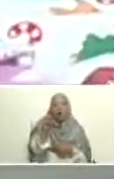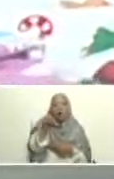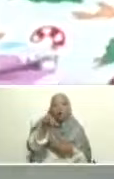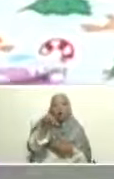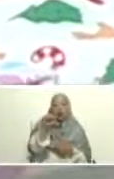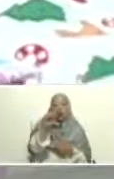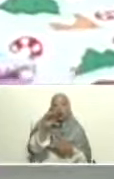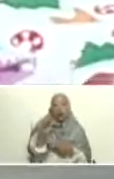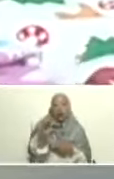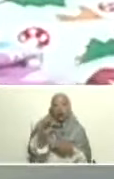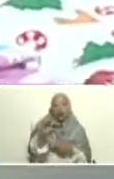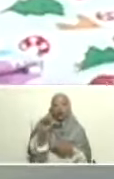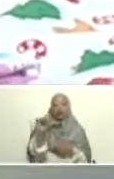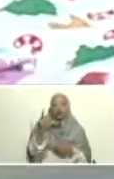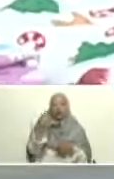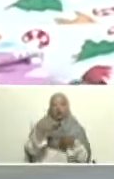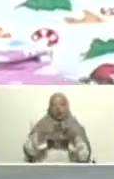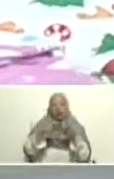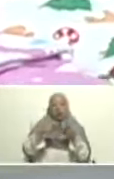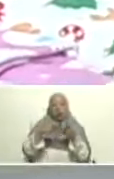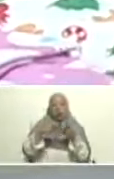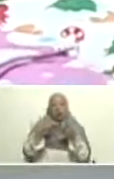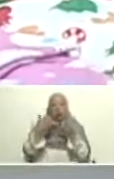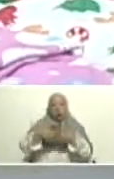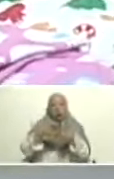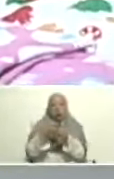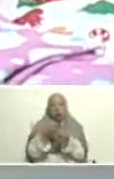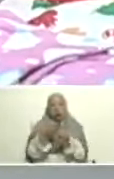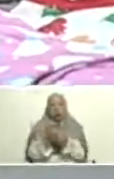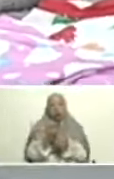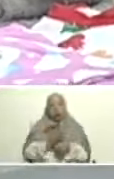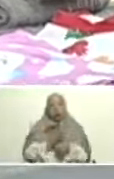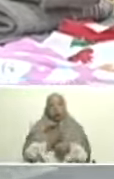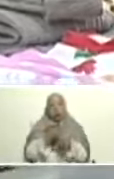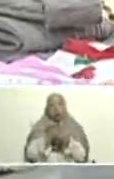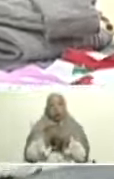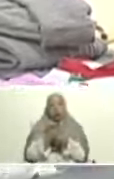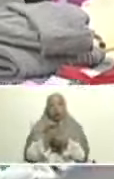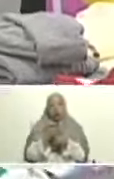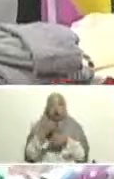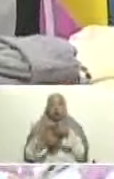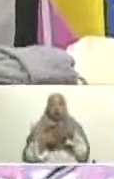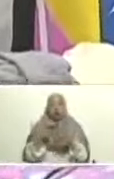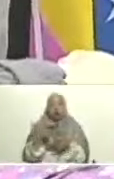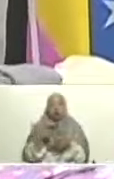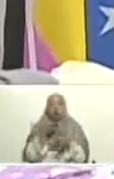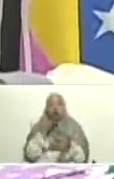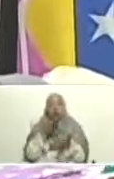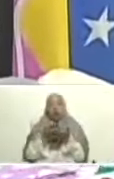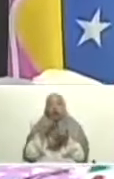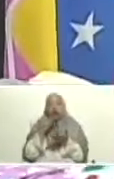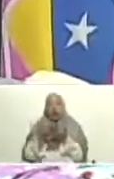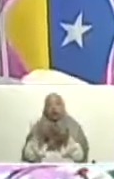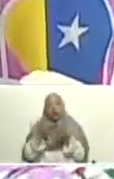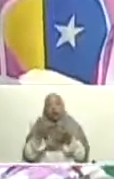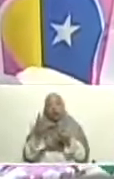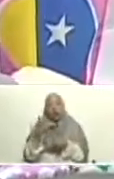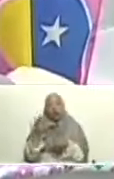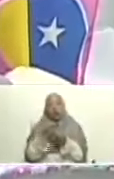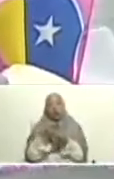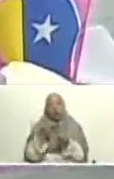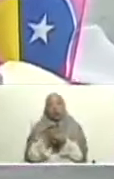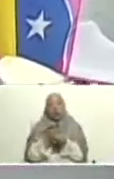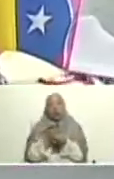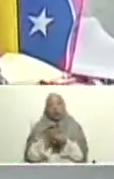crédito por FONAEM con nuestra camarada Marjorie Viergar y ahorita con el Banco de Venezuela. Darle las gracias a usted por este tercer,